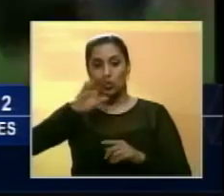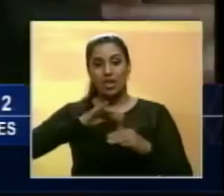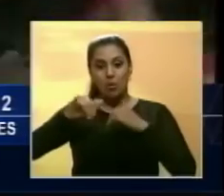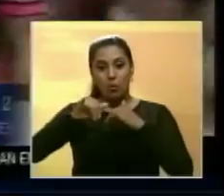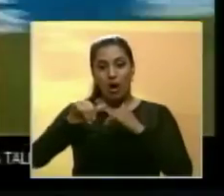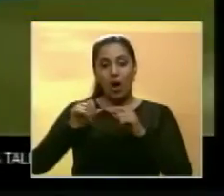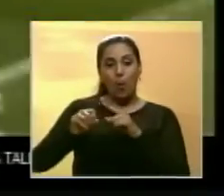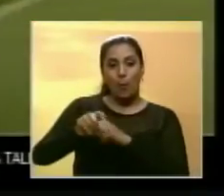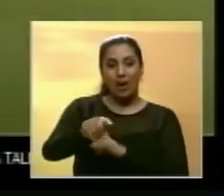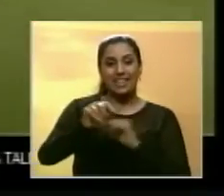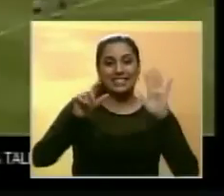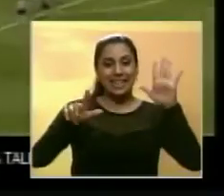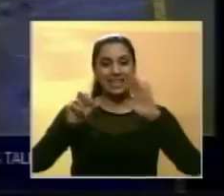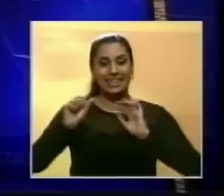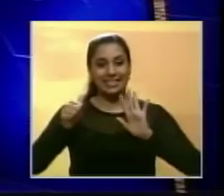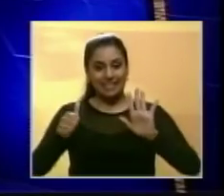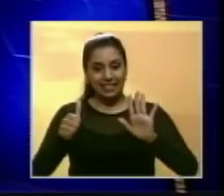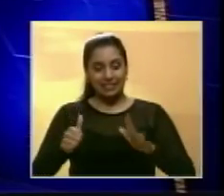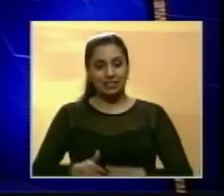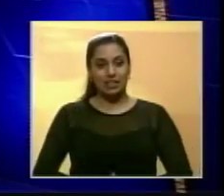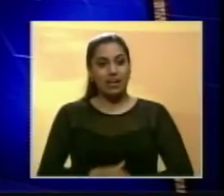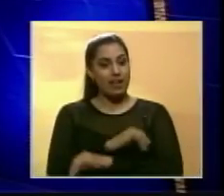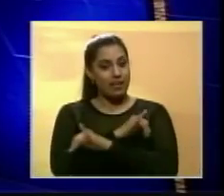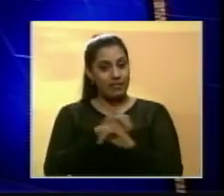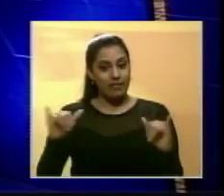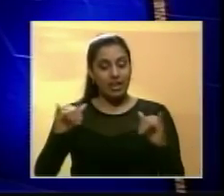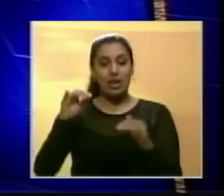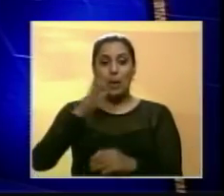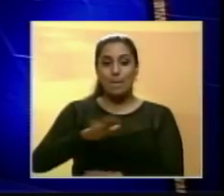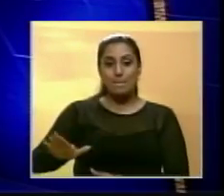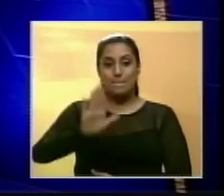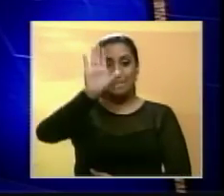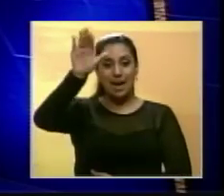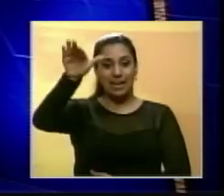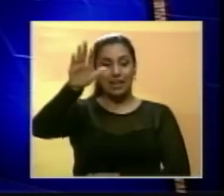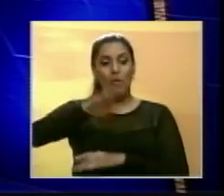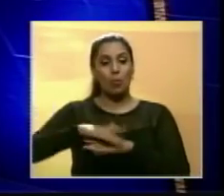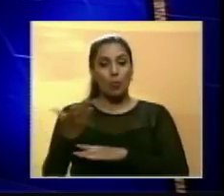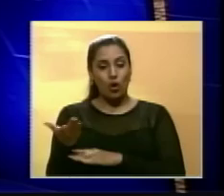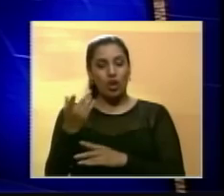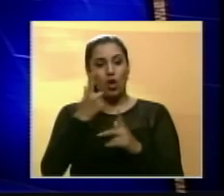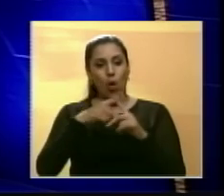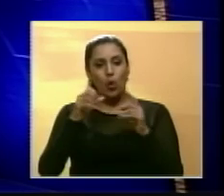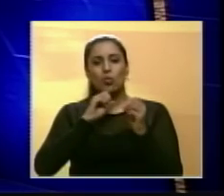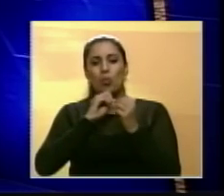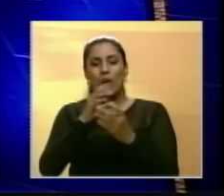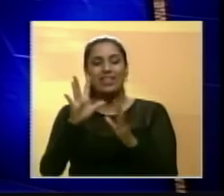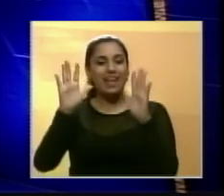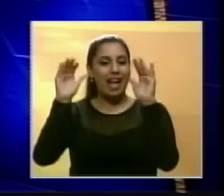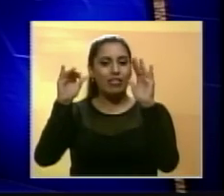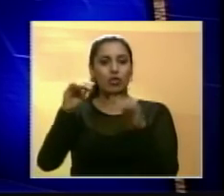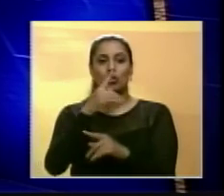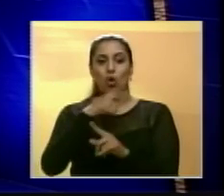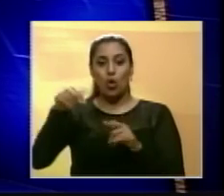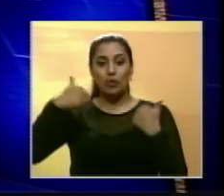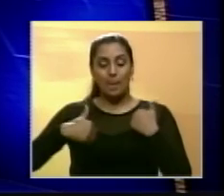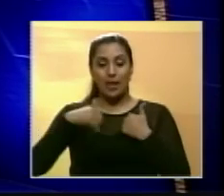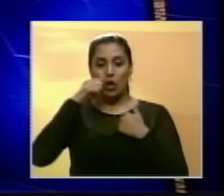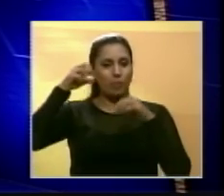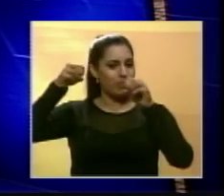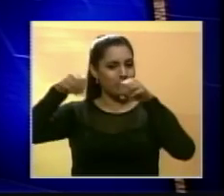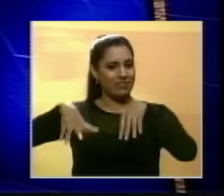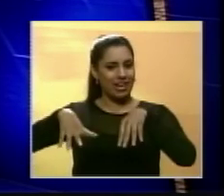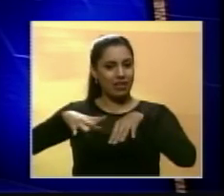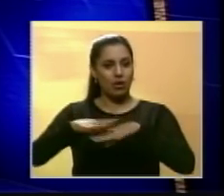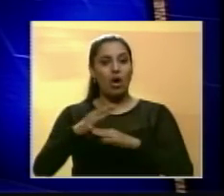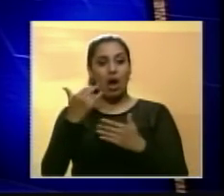con un gol de tiro libre al 76. Terminamos con baloncesto y la NBA porque otra leyenda dijo adiós. Este miércoles, Kobe Bryant se retiró a